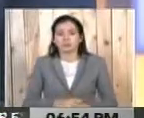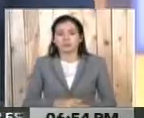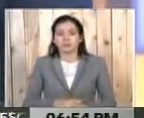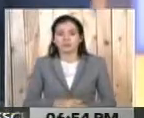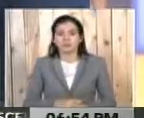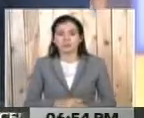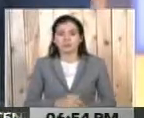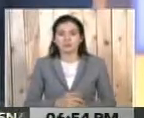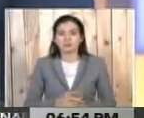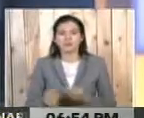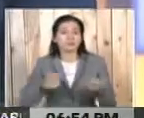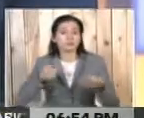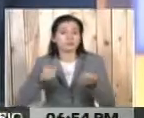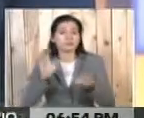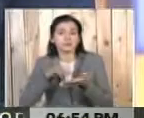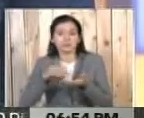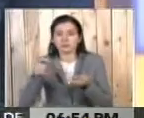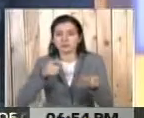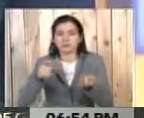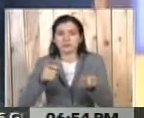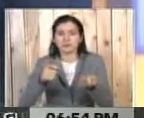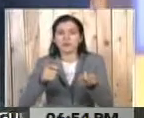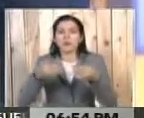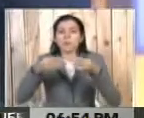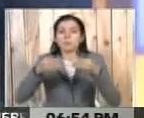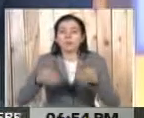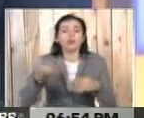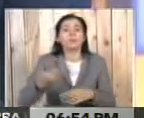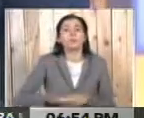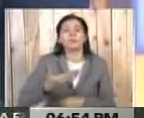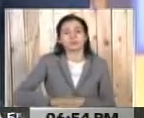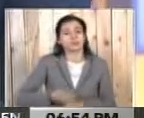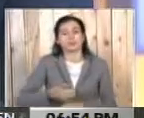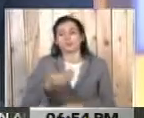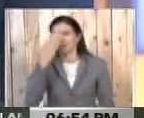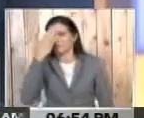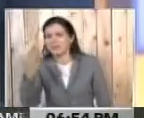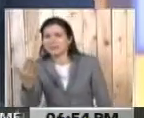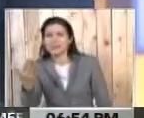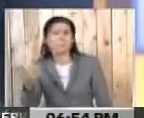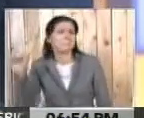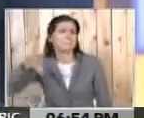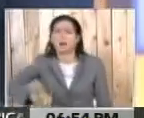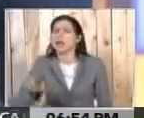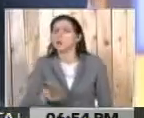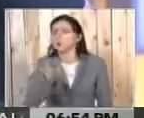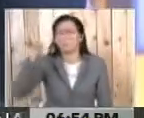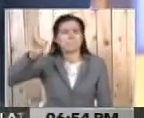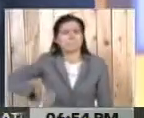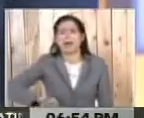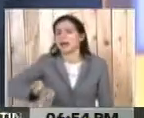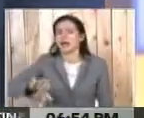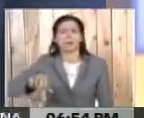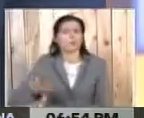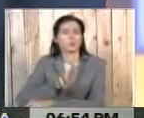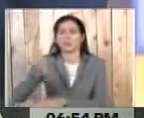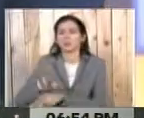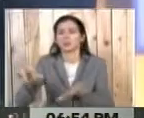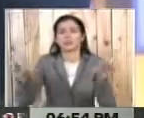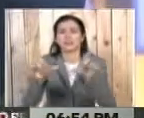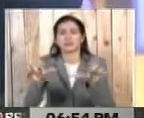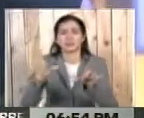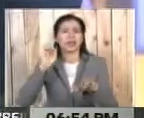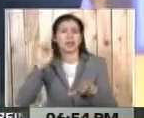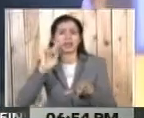capacidad regulatoria del Estado, el valor de lo público frente al manejo irresponsable o al manejo conspirativo que se puede hacer en determinado